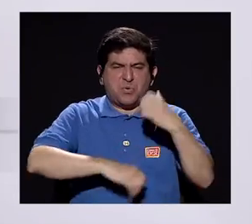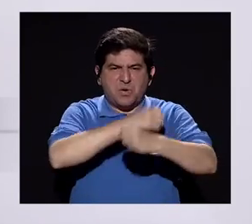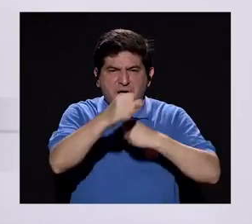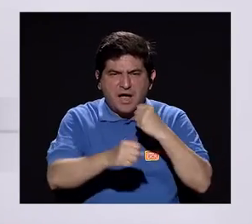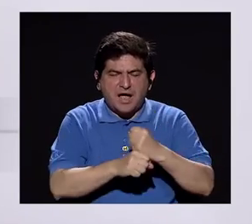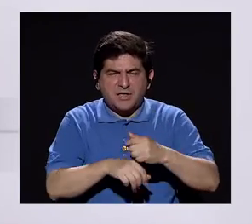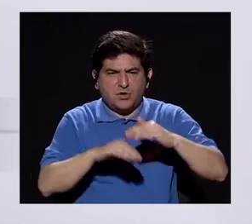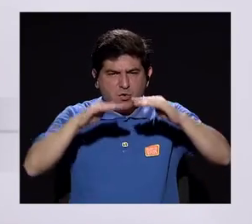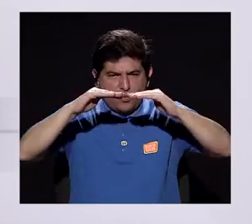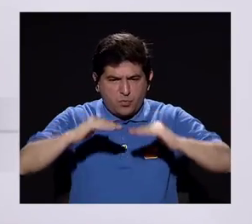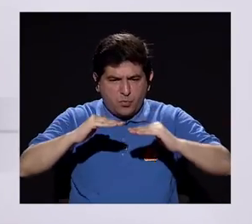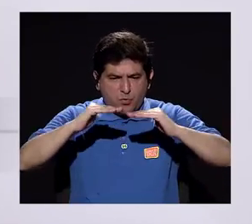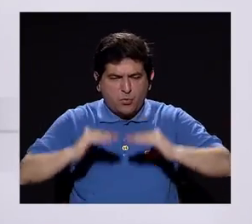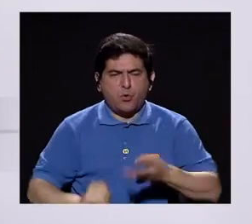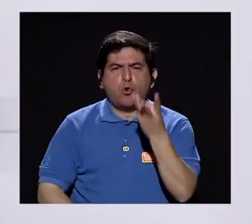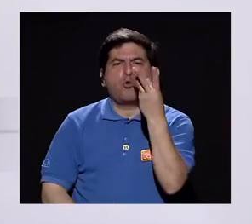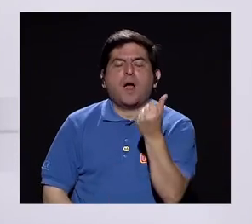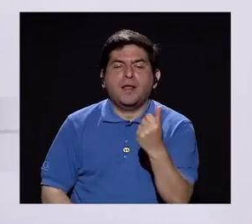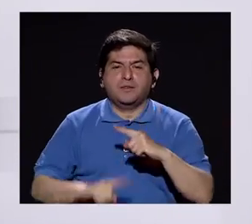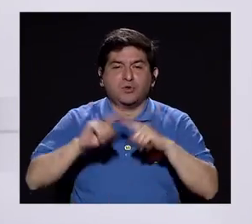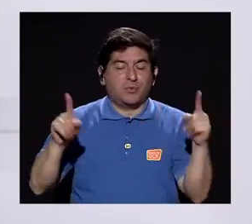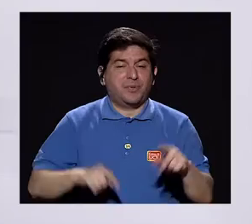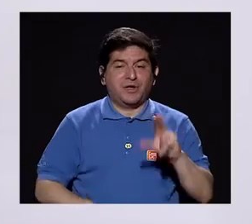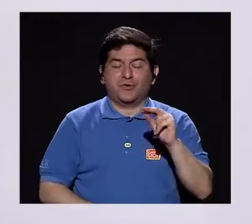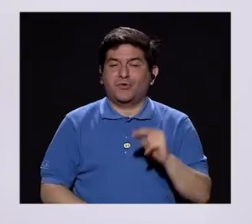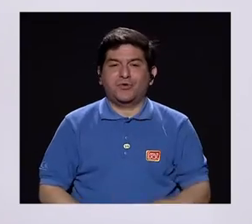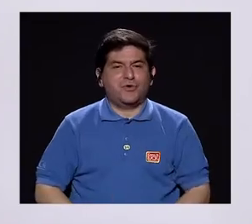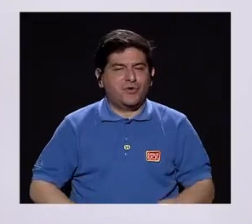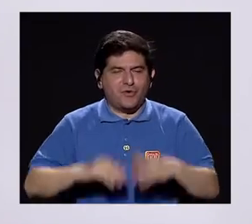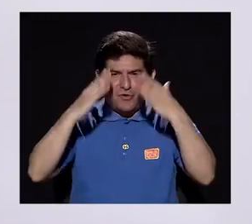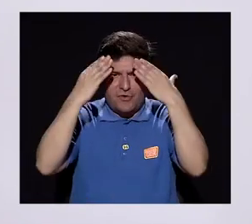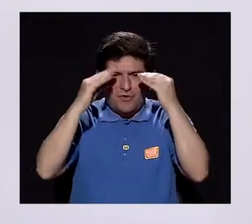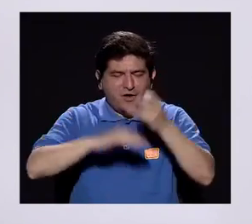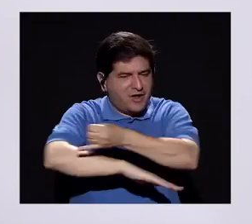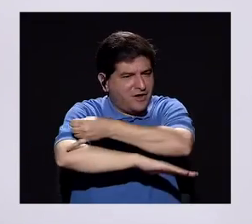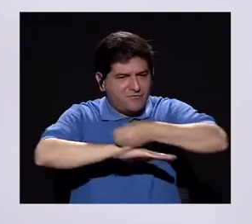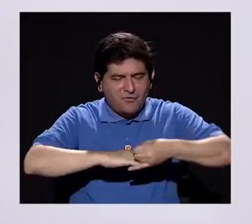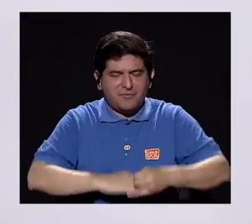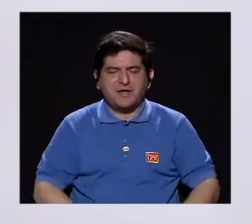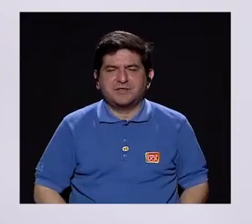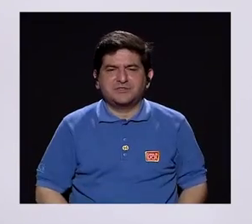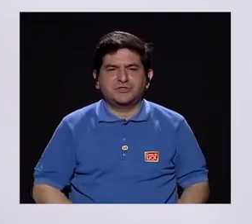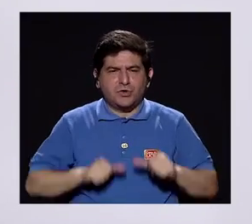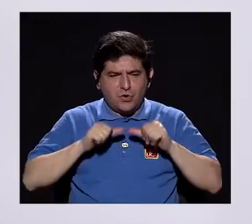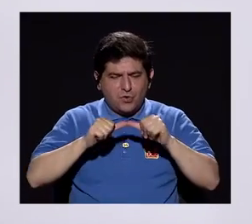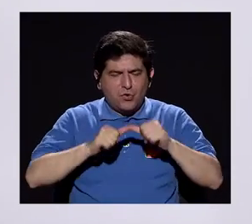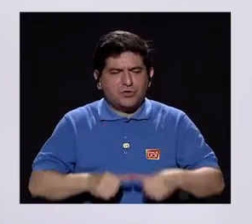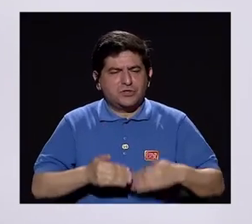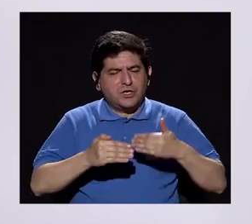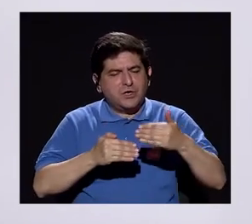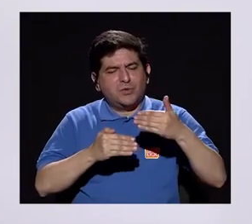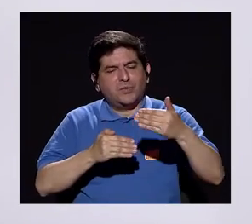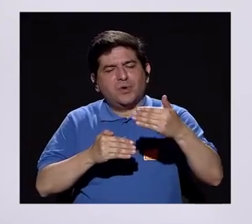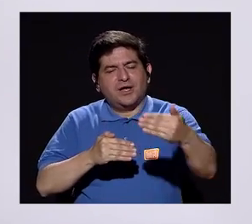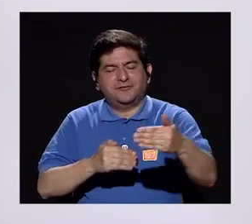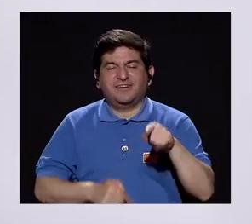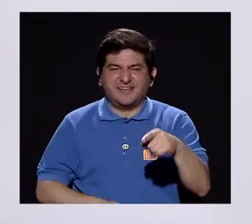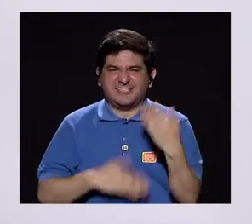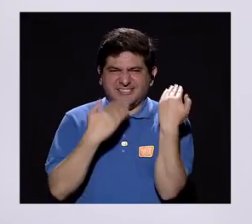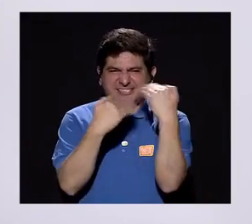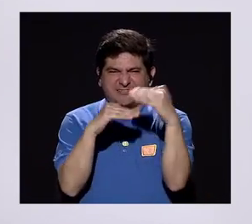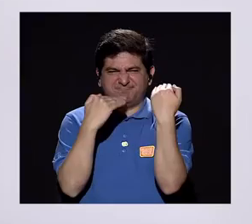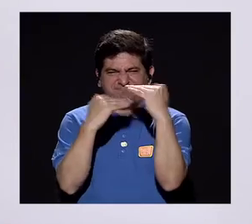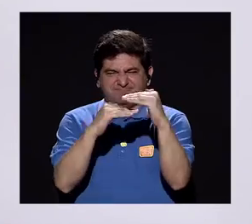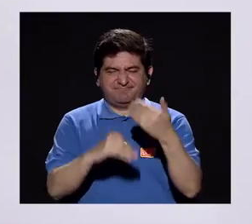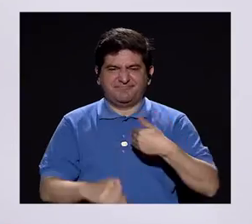año pero no eran mediciones digamos ingenieriles verdad como que se dan con cierta periodicidad y eso fue una de las grandes